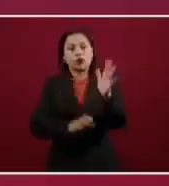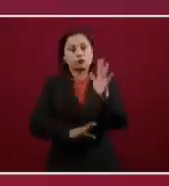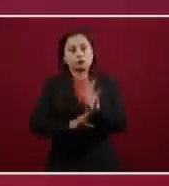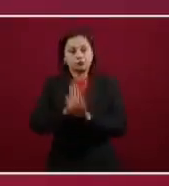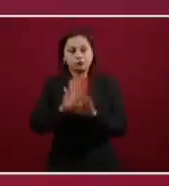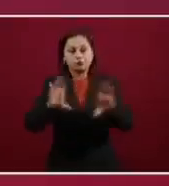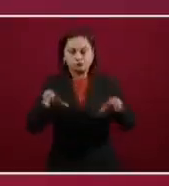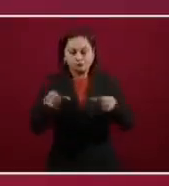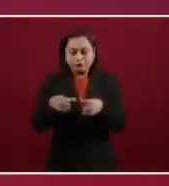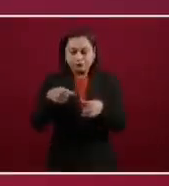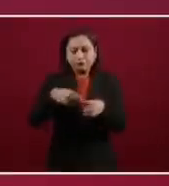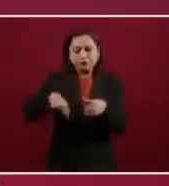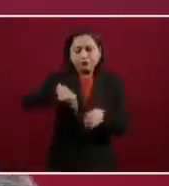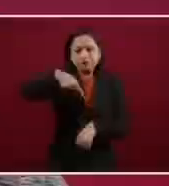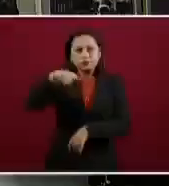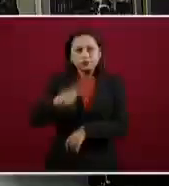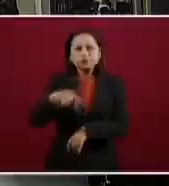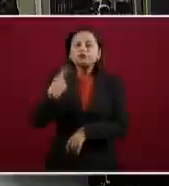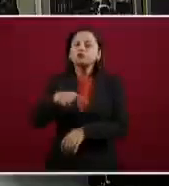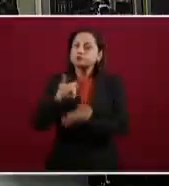de los pueblos